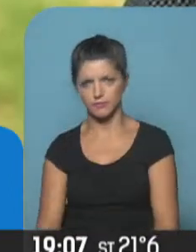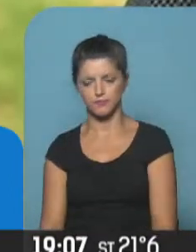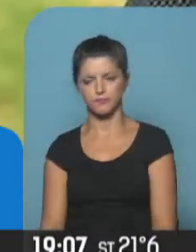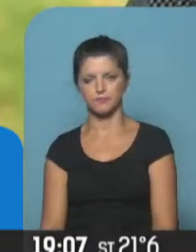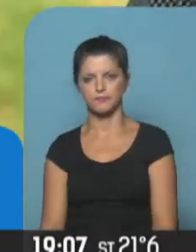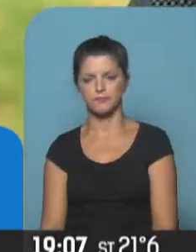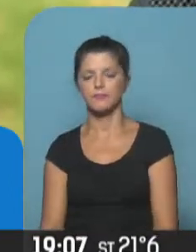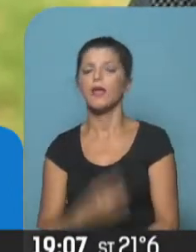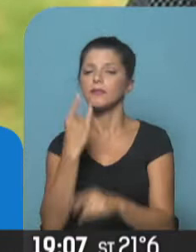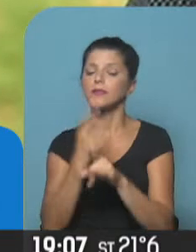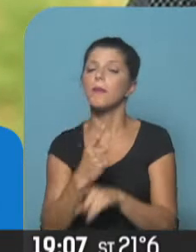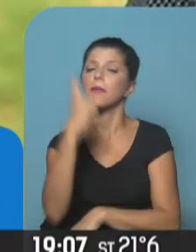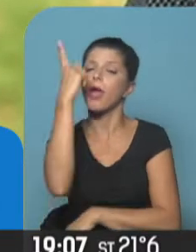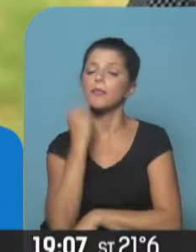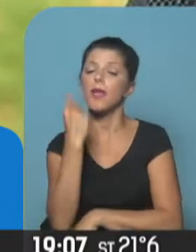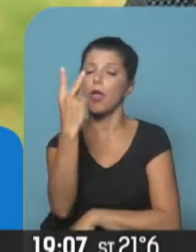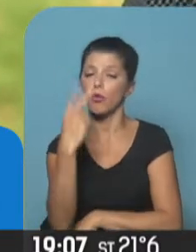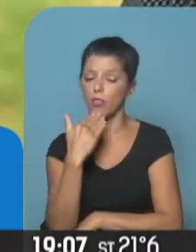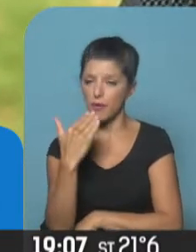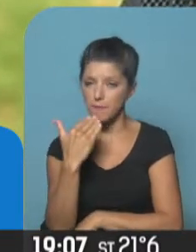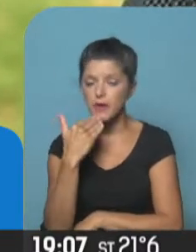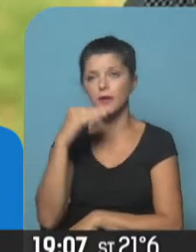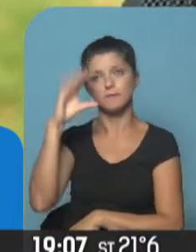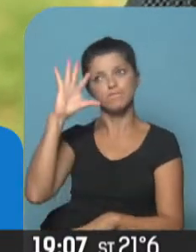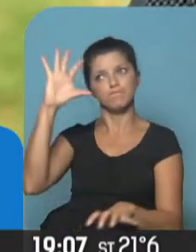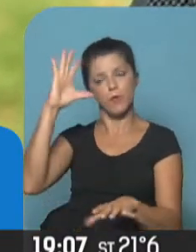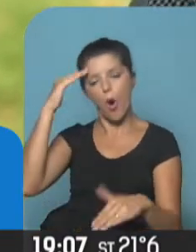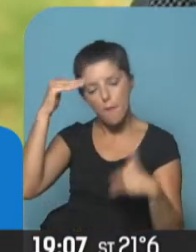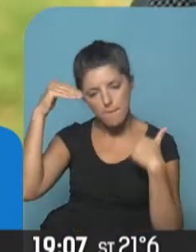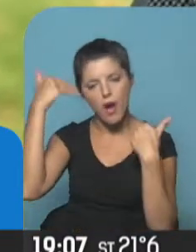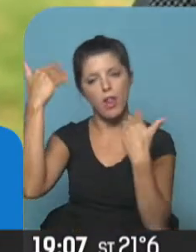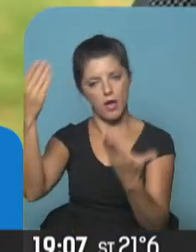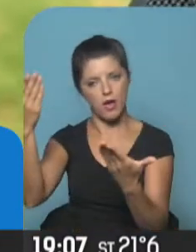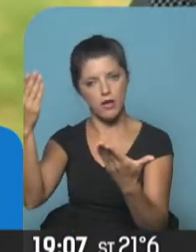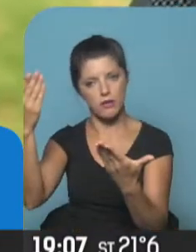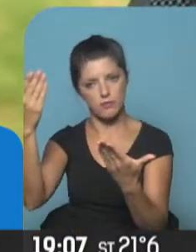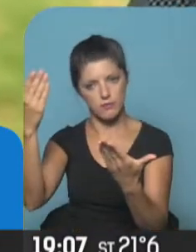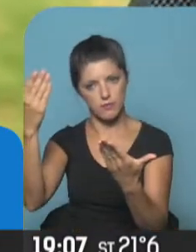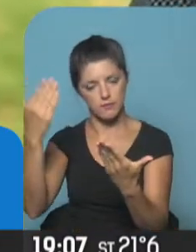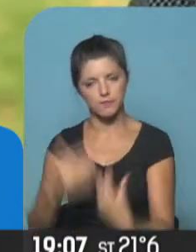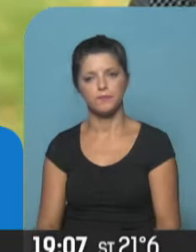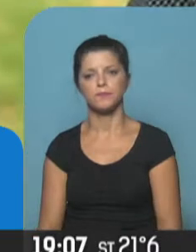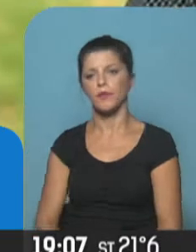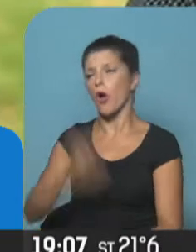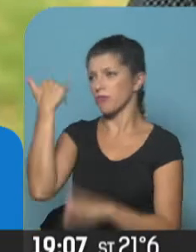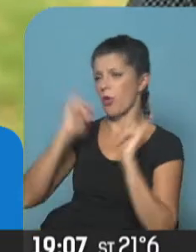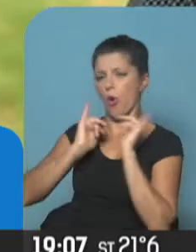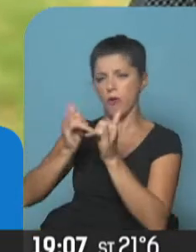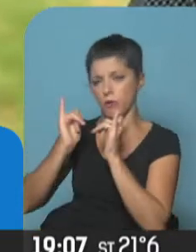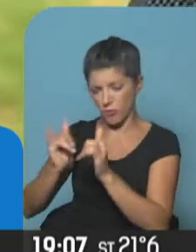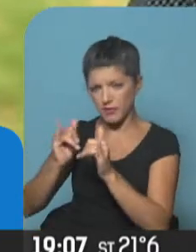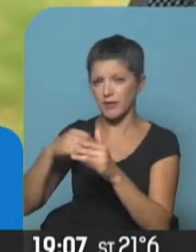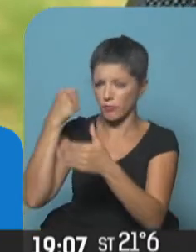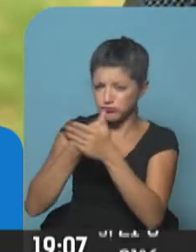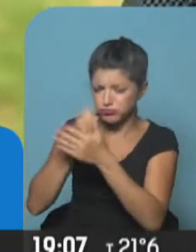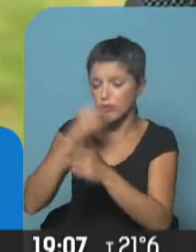abril volvemos a recordar, volvemos a homenajear a esos jóvenes que lo dieron todo, hasta el final,